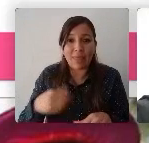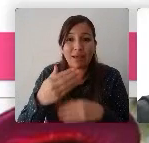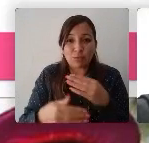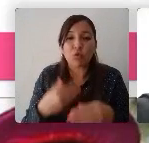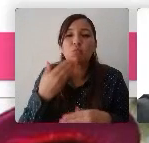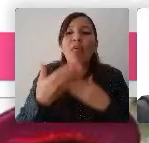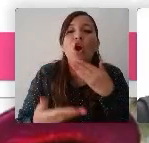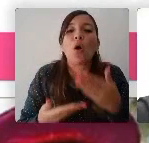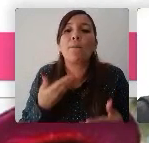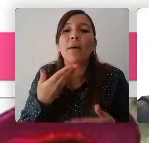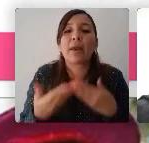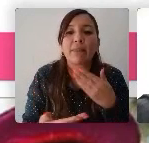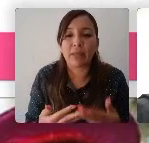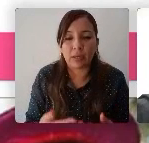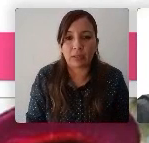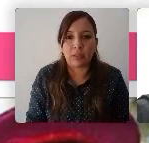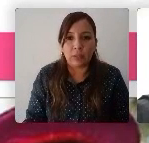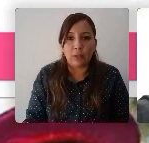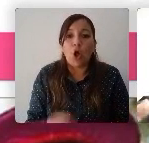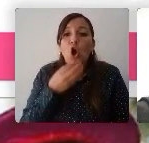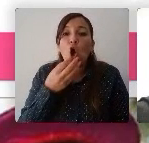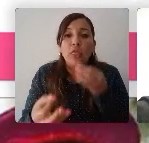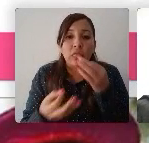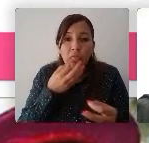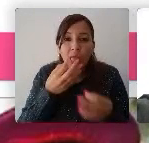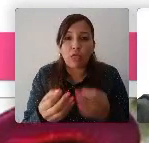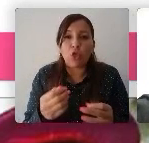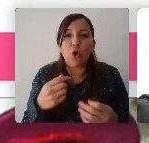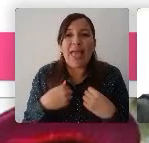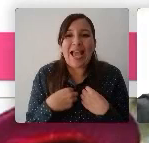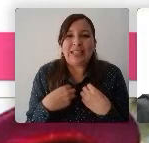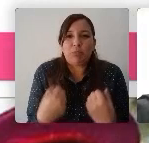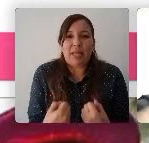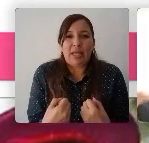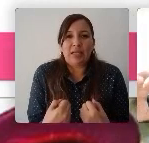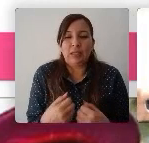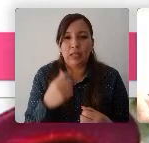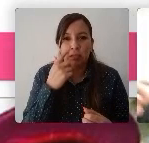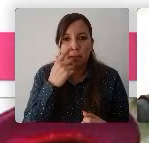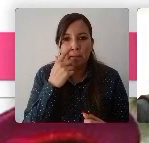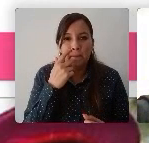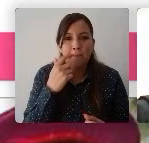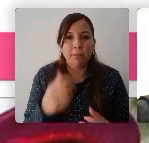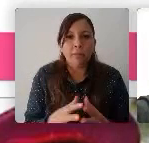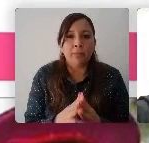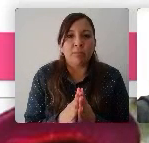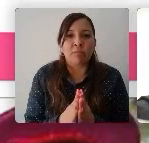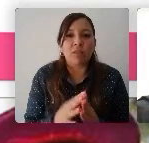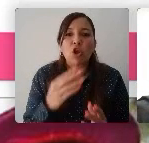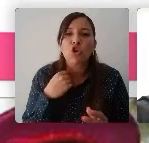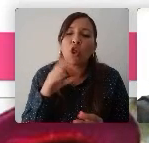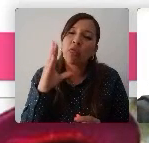Y obviamente a través de todas las experiencias. Entonces estamos hablando justamente no solamente de una oferta de